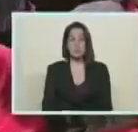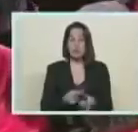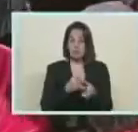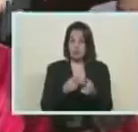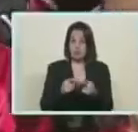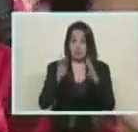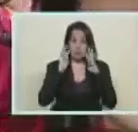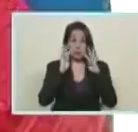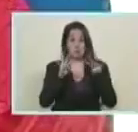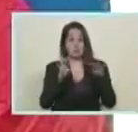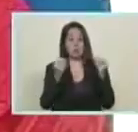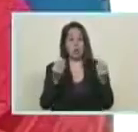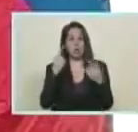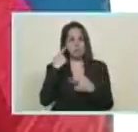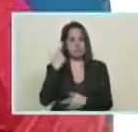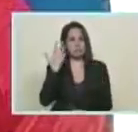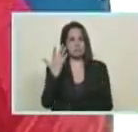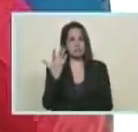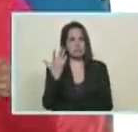Entonces, fíjense ustedes, compañeros,